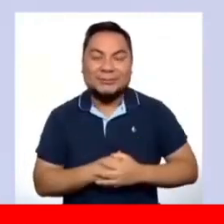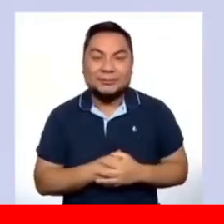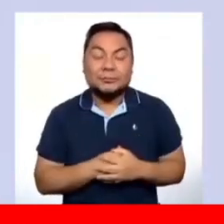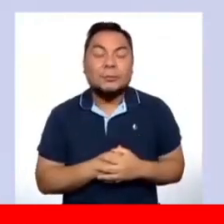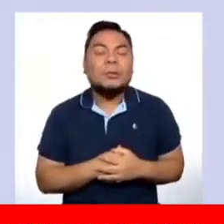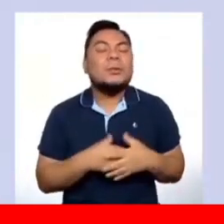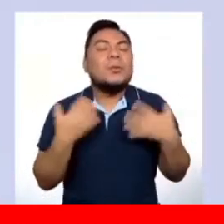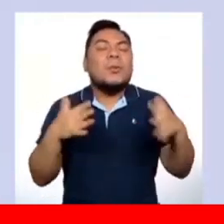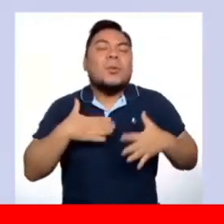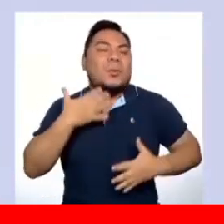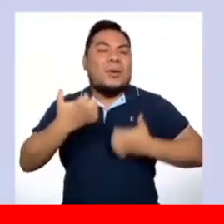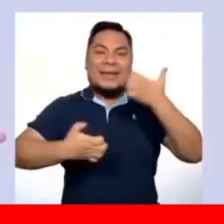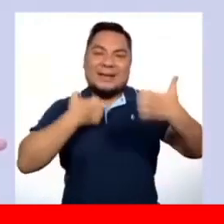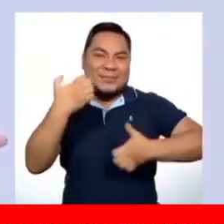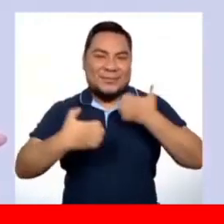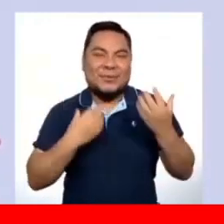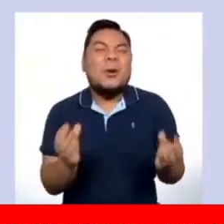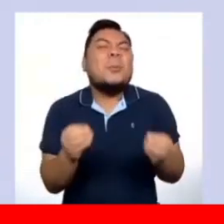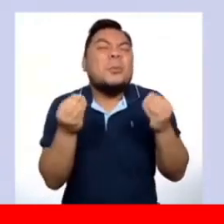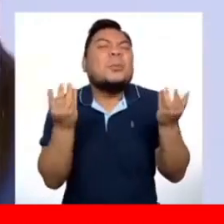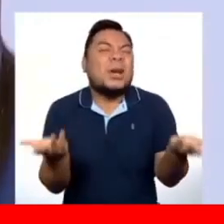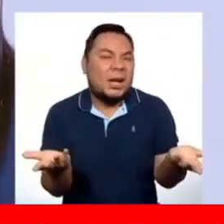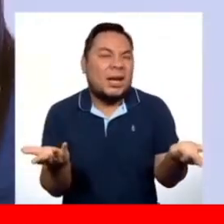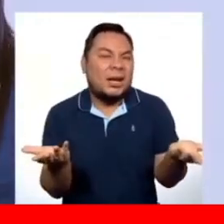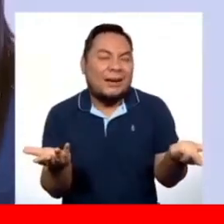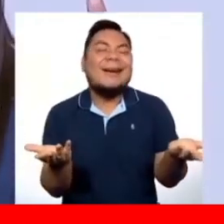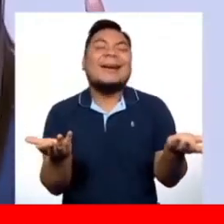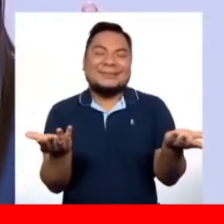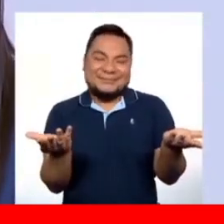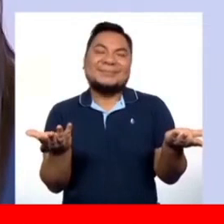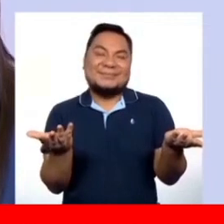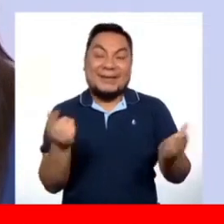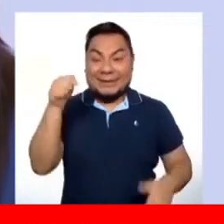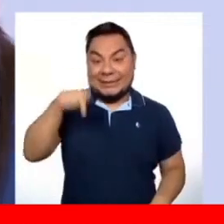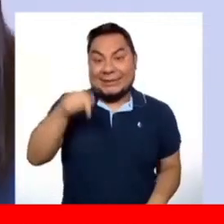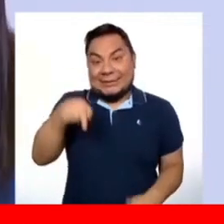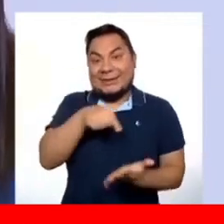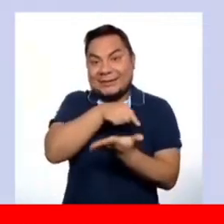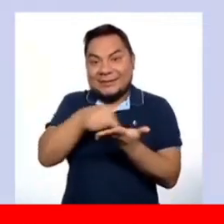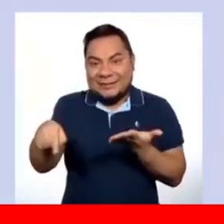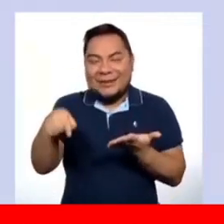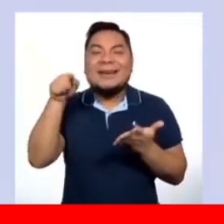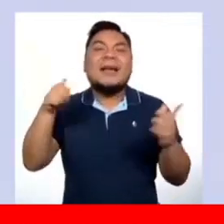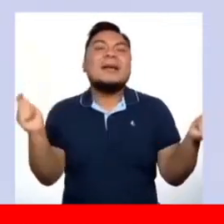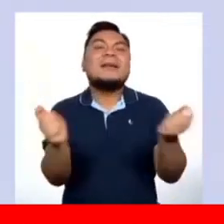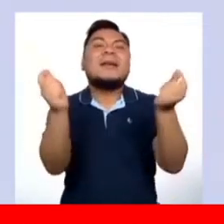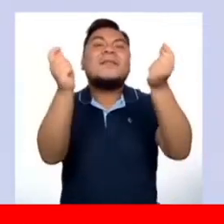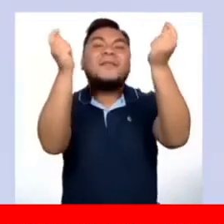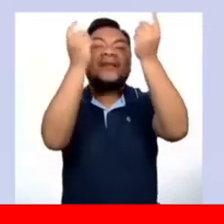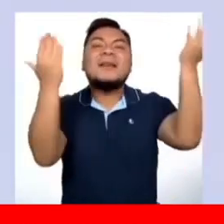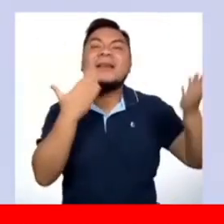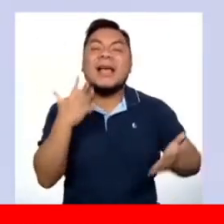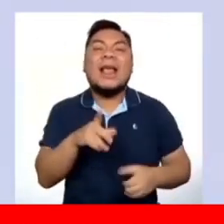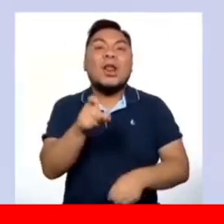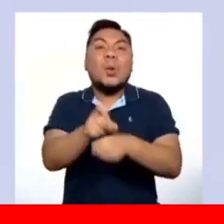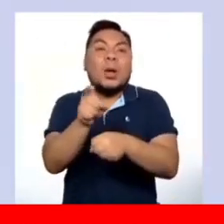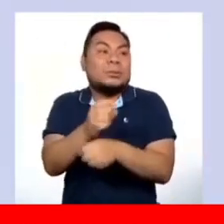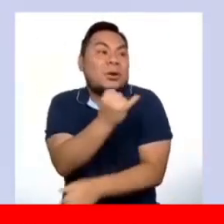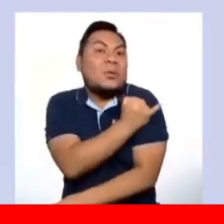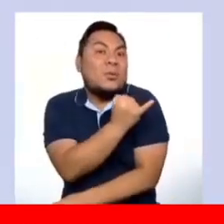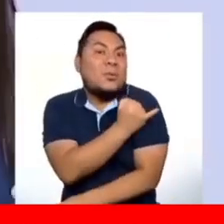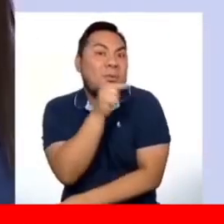muy emocionada! ¿Por qué? Porque esta semana estamos celebrando el aniversario de la educación